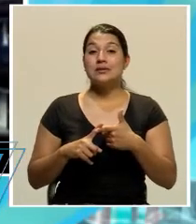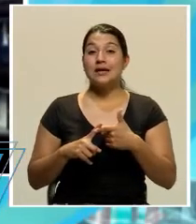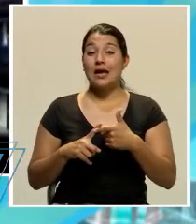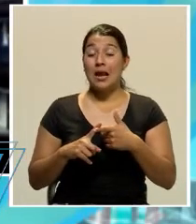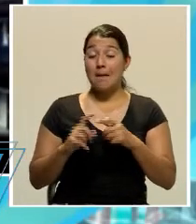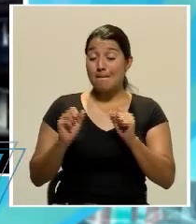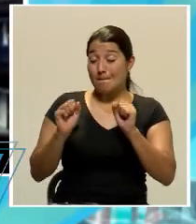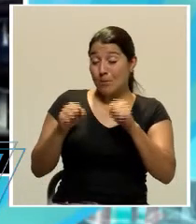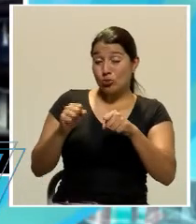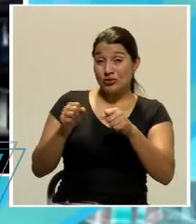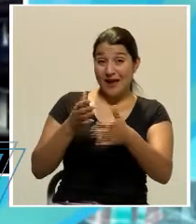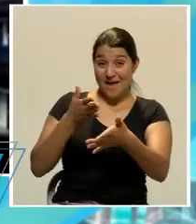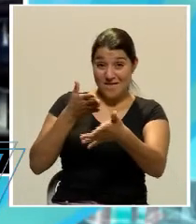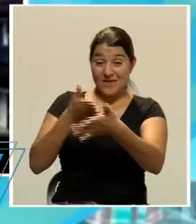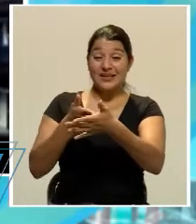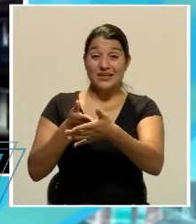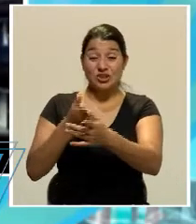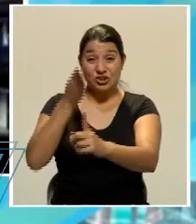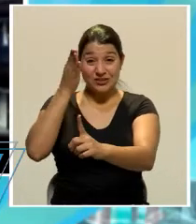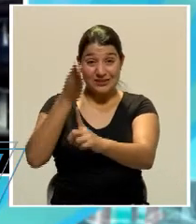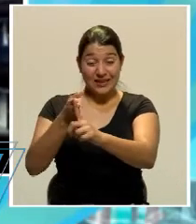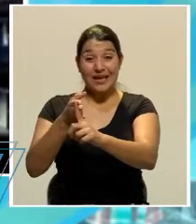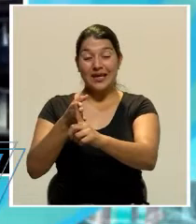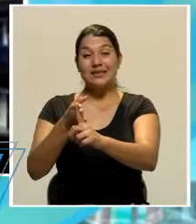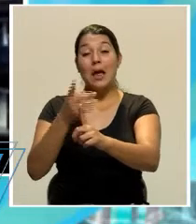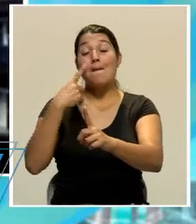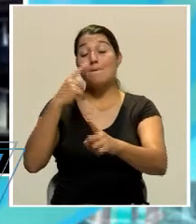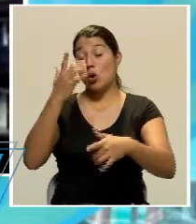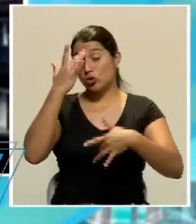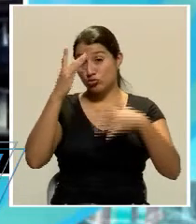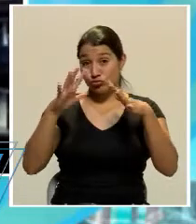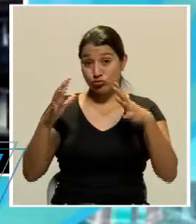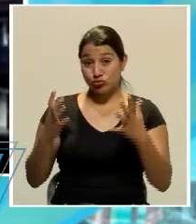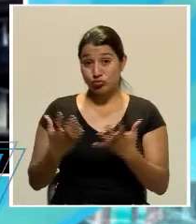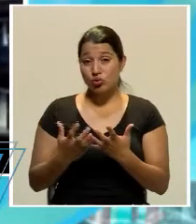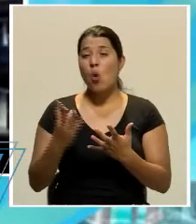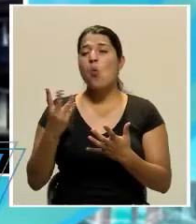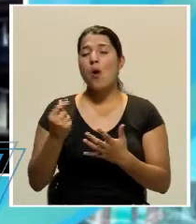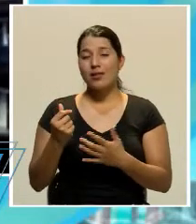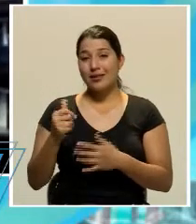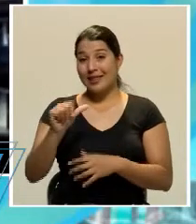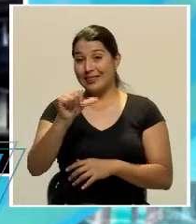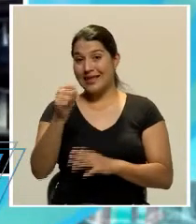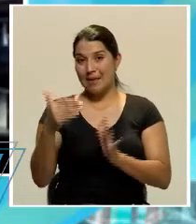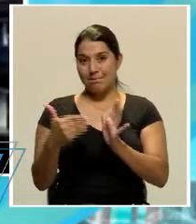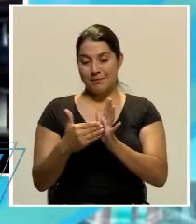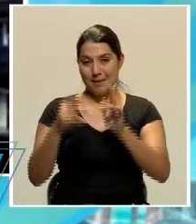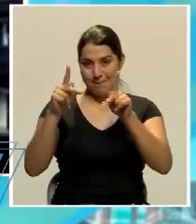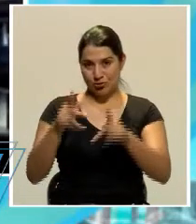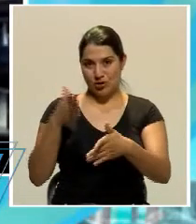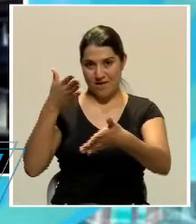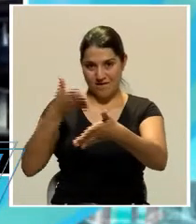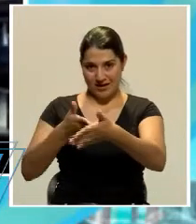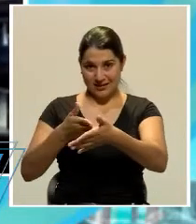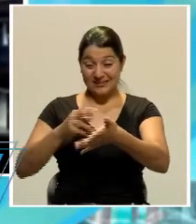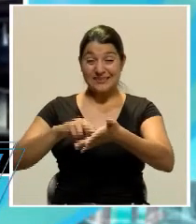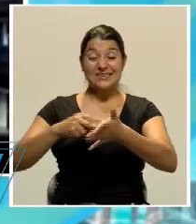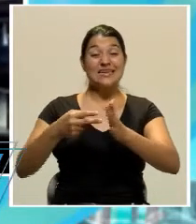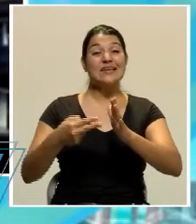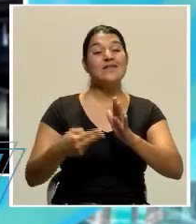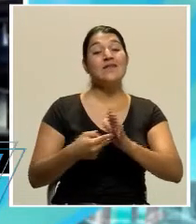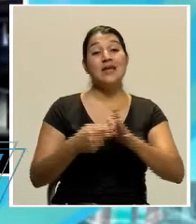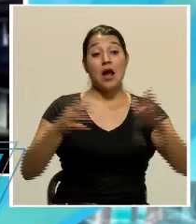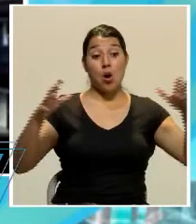potencial de afectación directa e indirecta de la crisis recae sobre 10.000 personas, es decir, una tercera